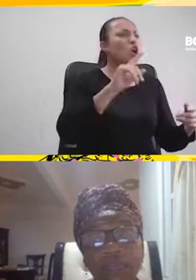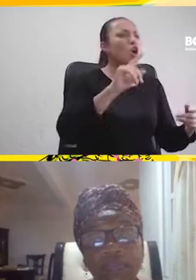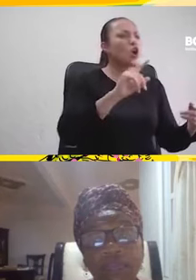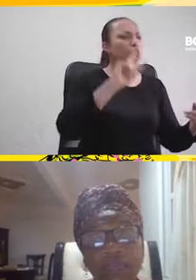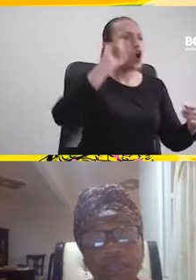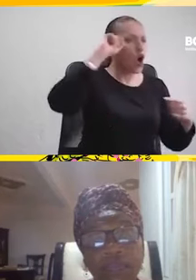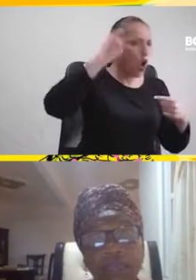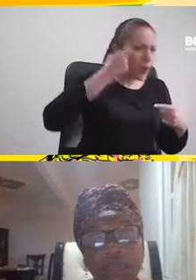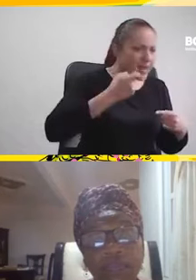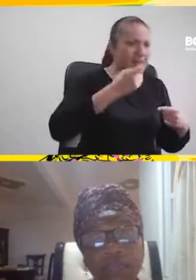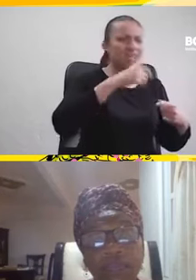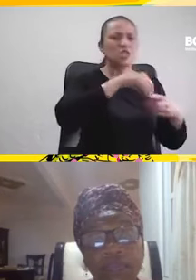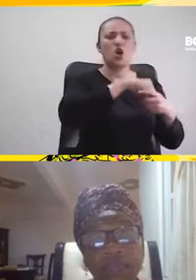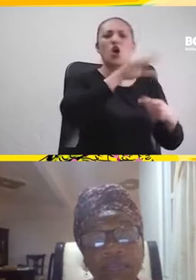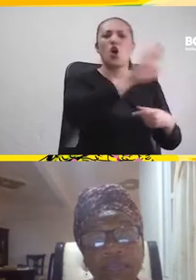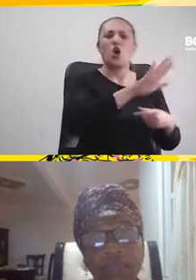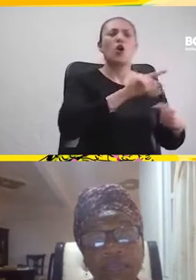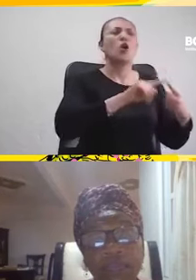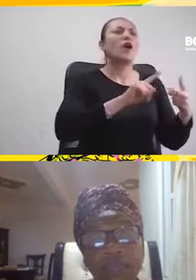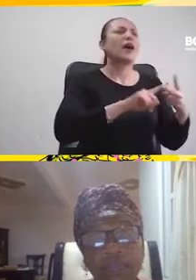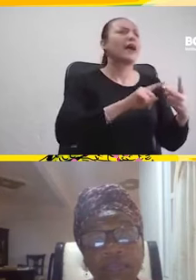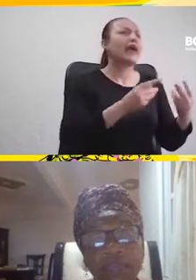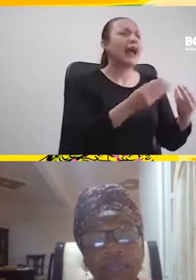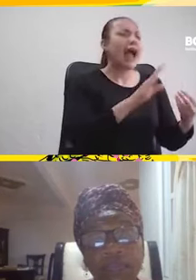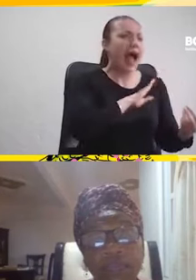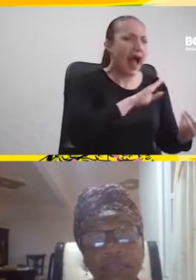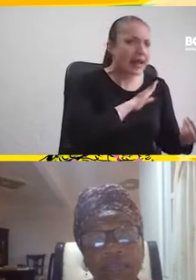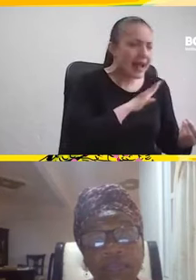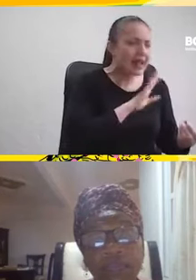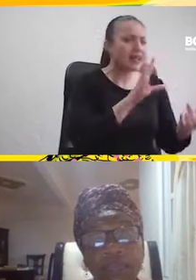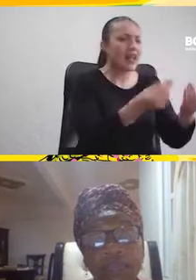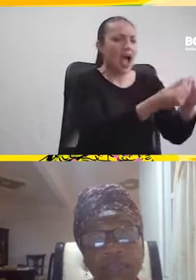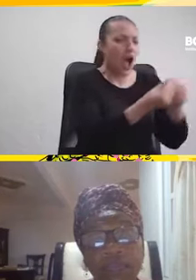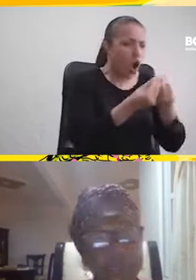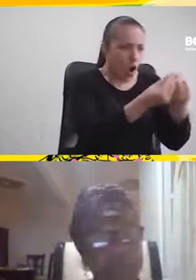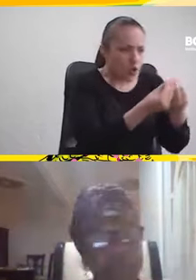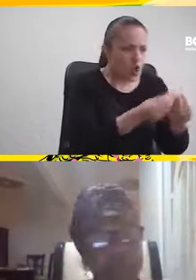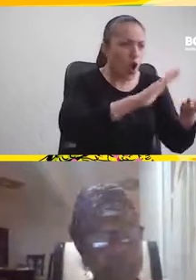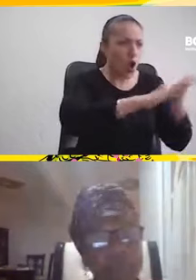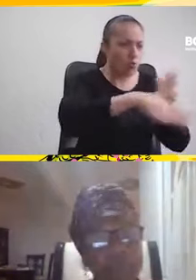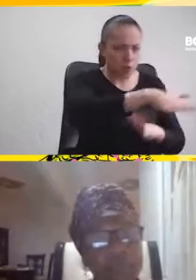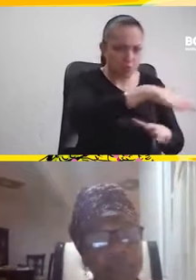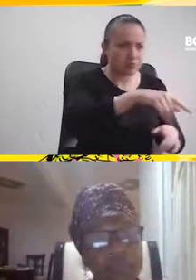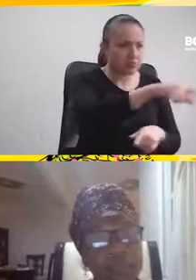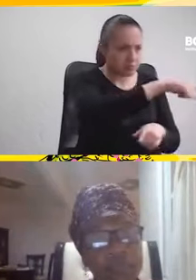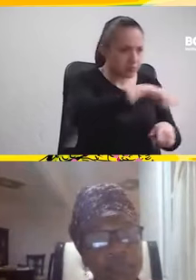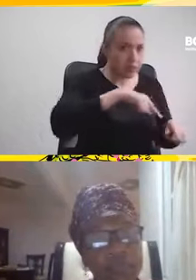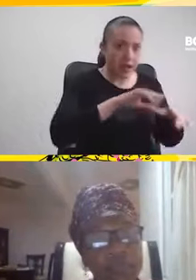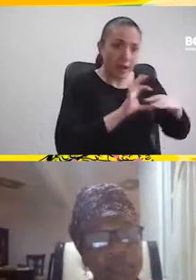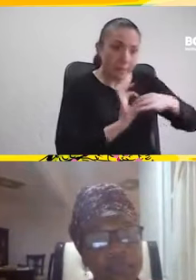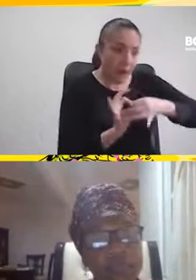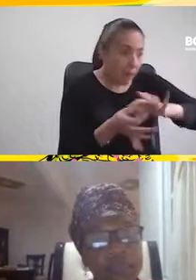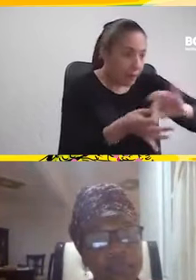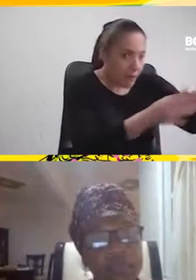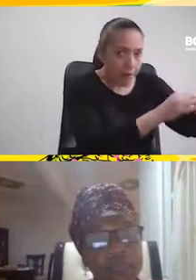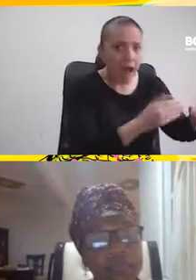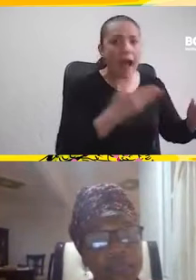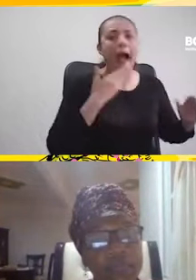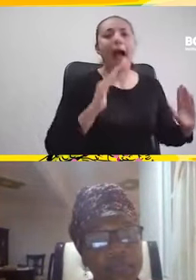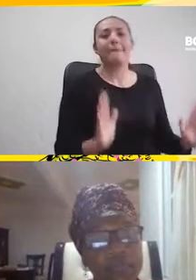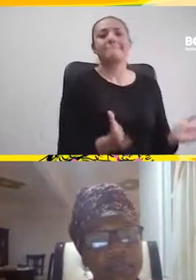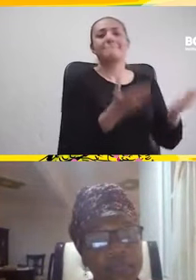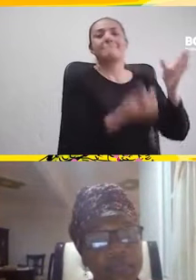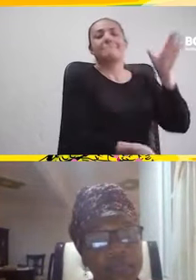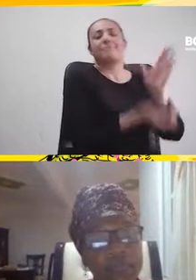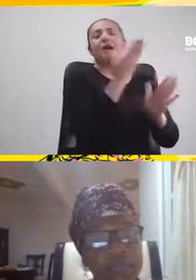alcaldía de Mate, consejo comunitario y comunidad en general, puede dar mayores frutos. Entonces, yo sí creo que